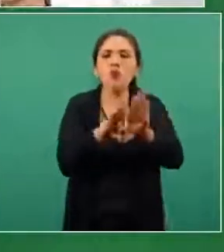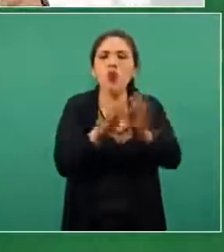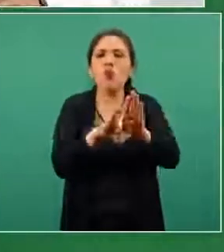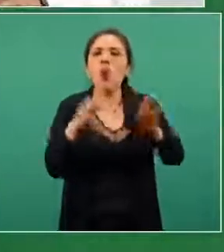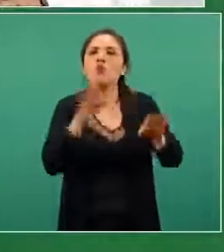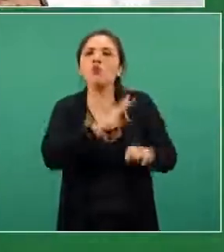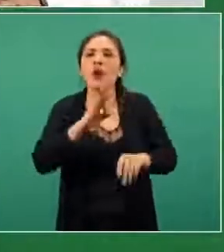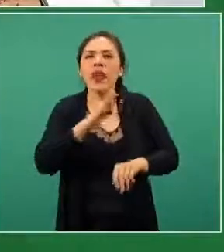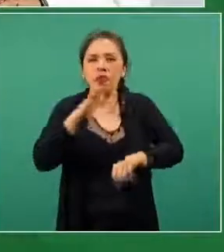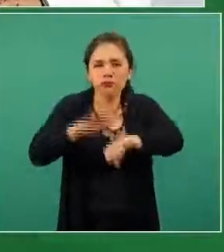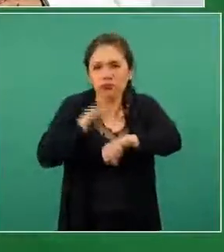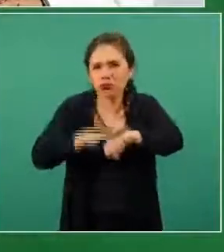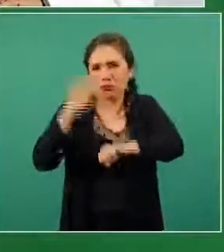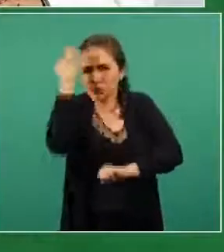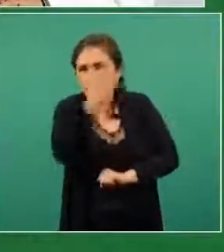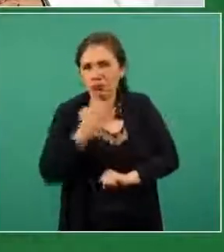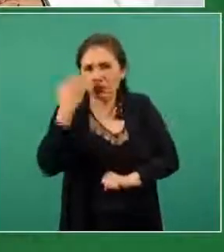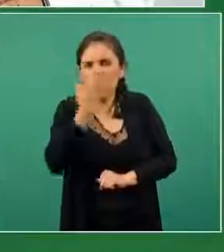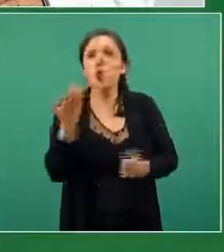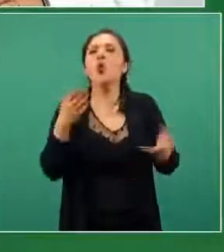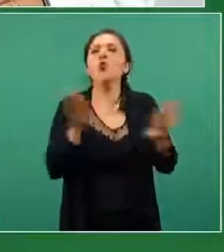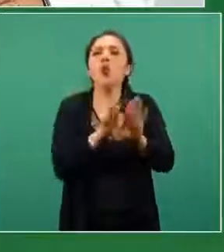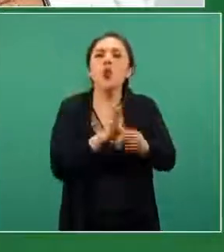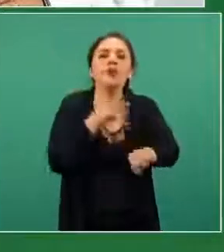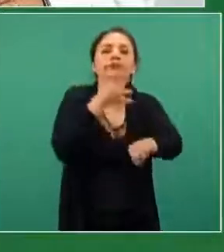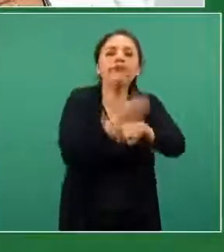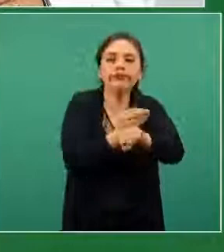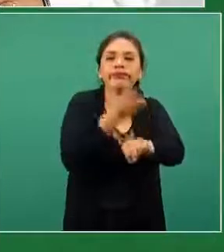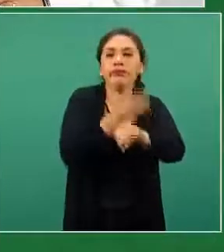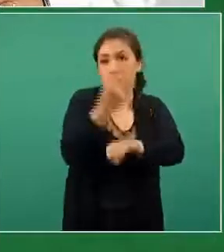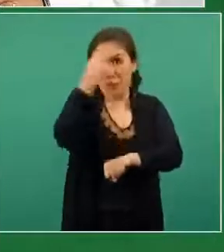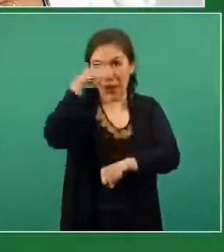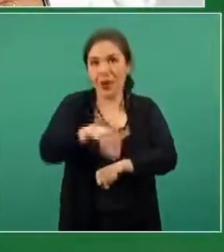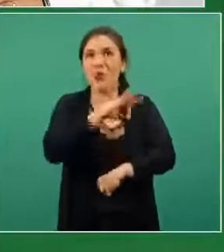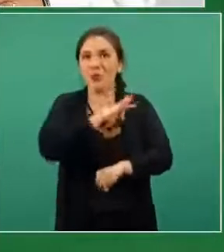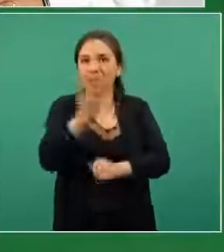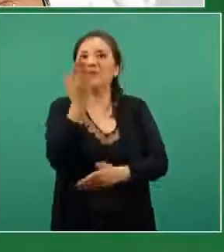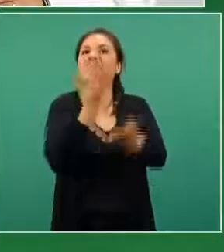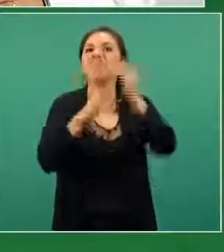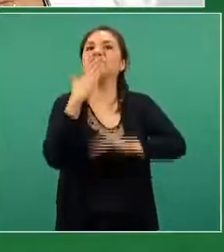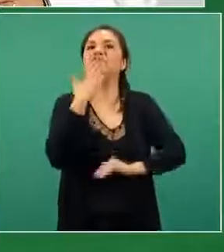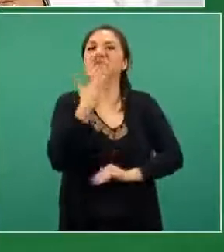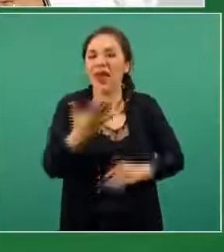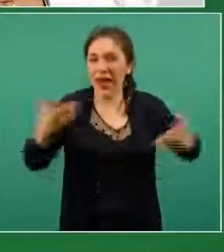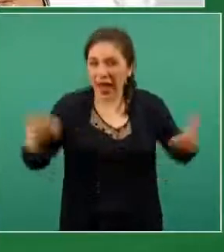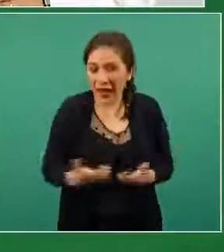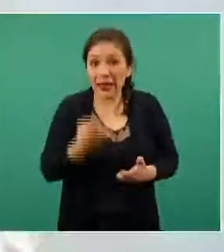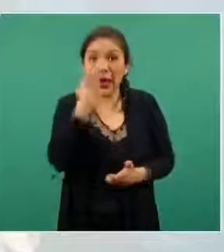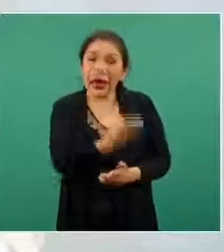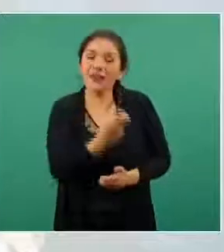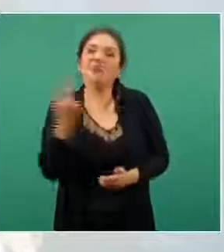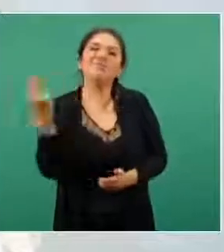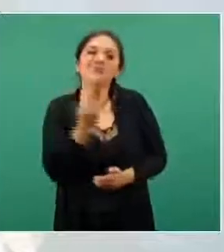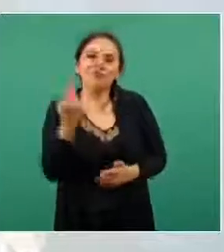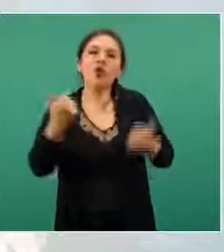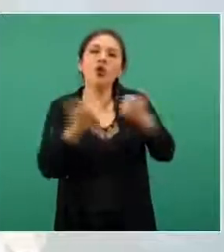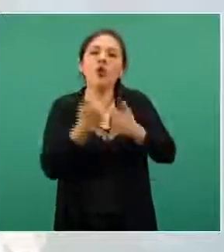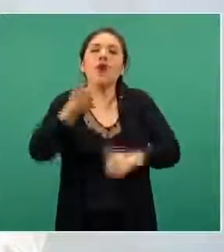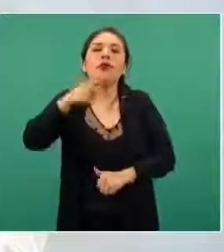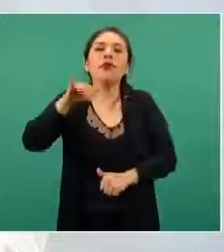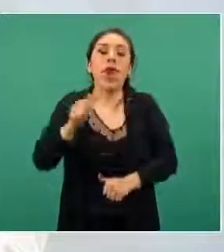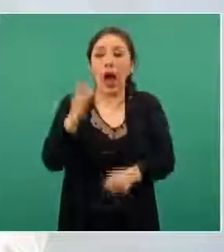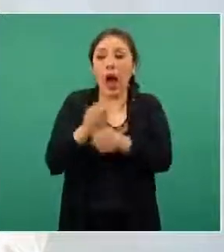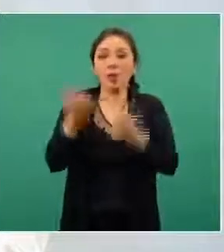los resultados y cómo se retroalimenta para que pueda tener el mejor desempeño. Esto requiere de las guías que se